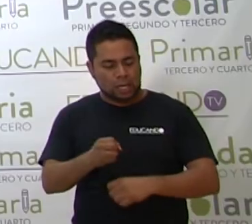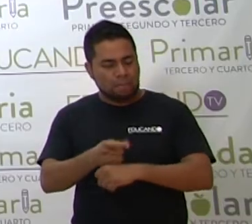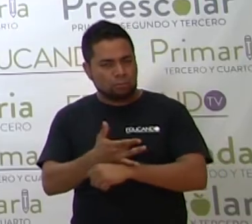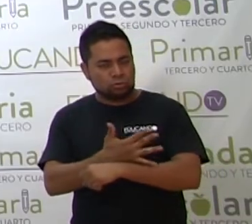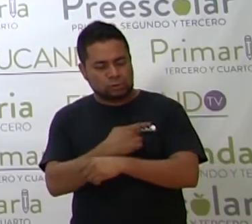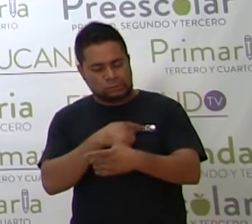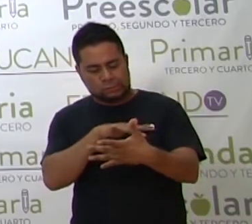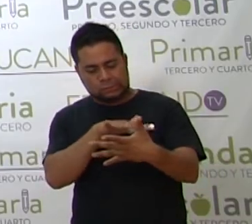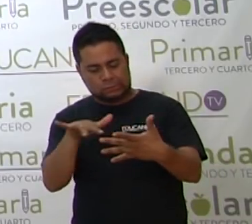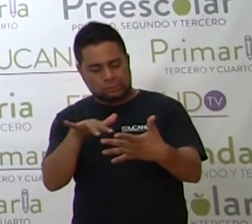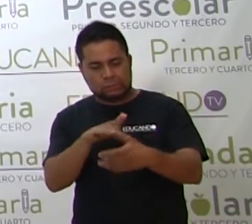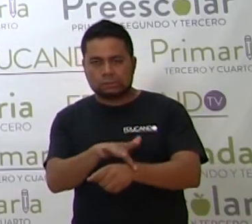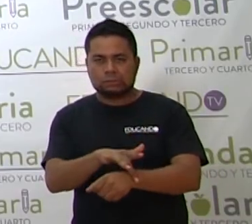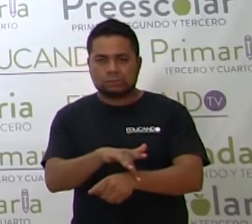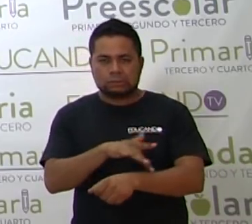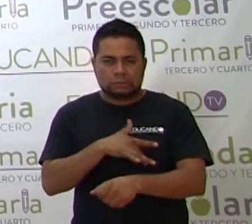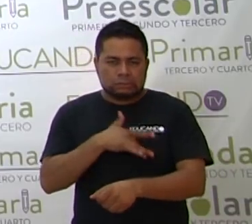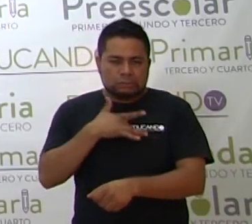emociones,